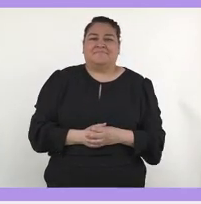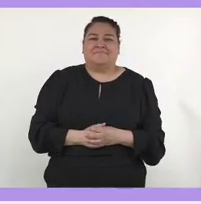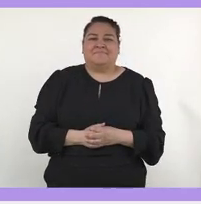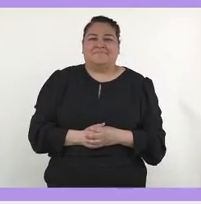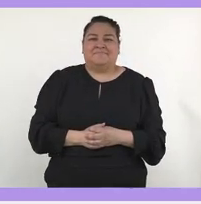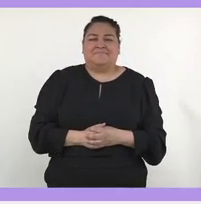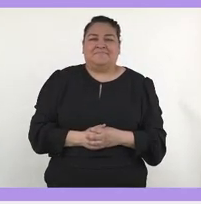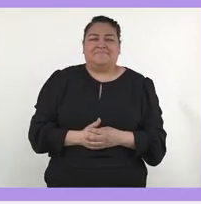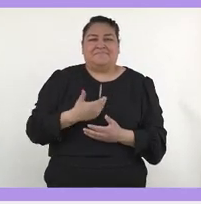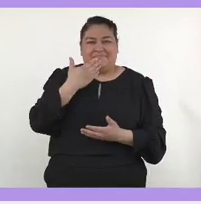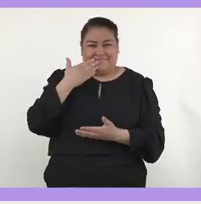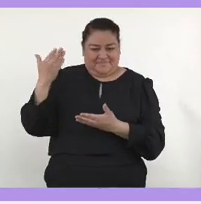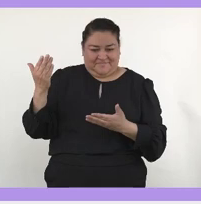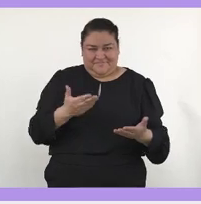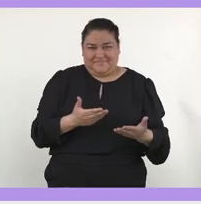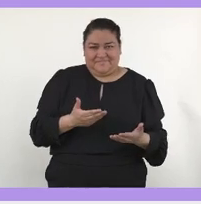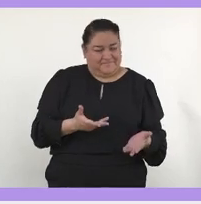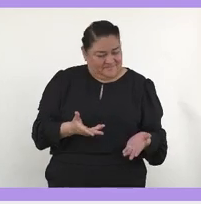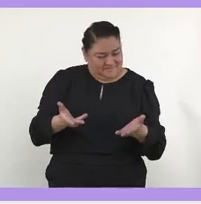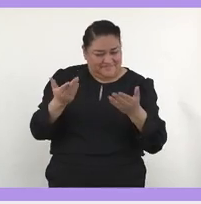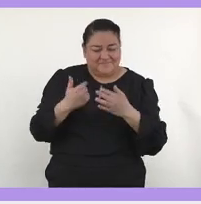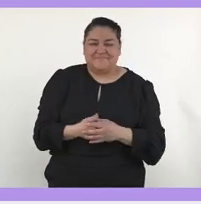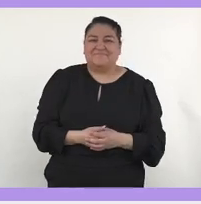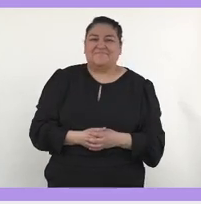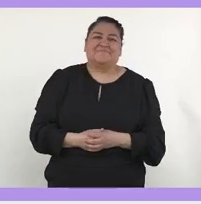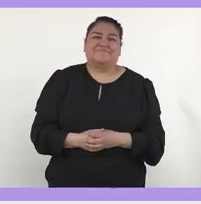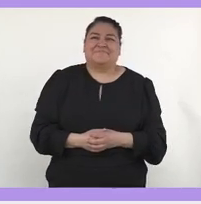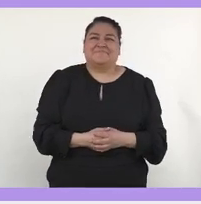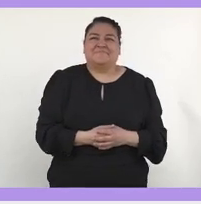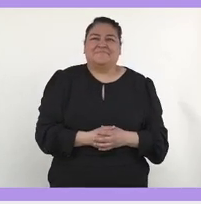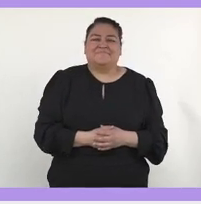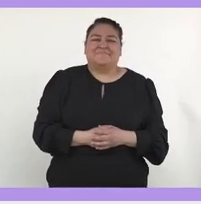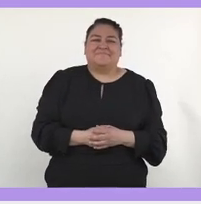y adelante el escenario es suyo